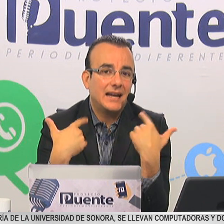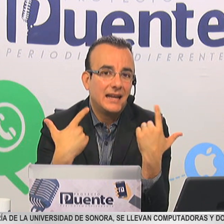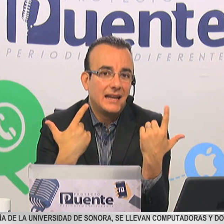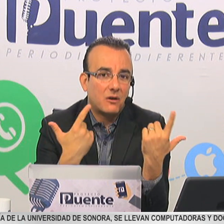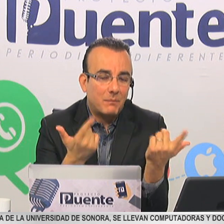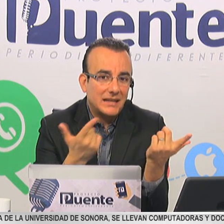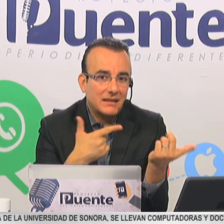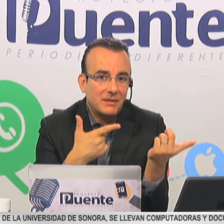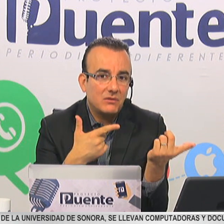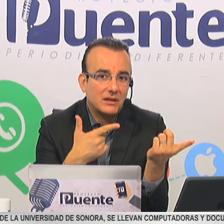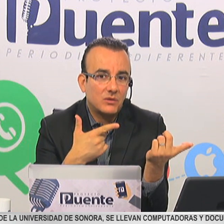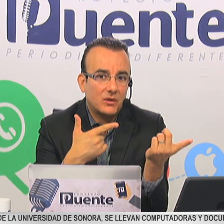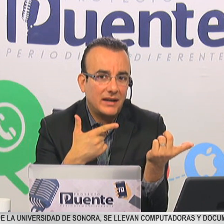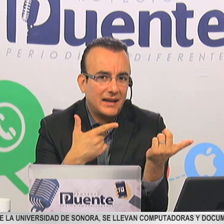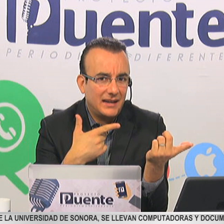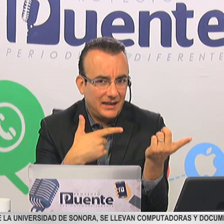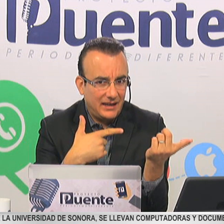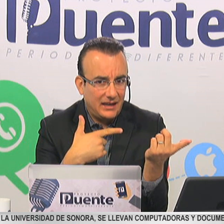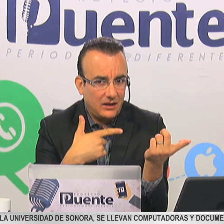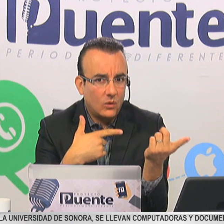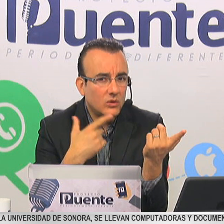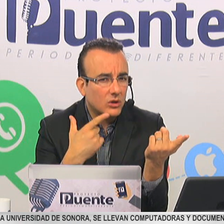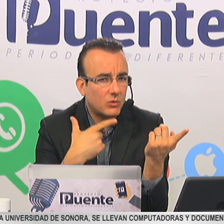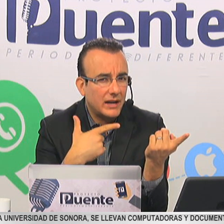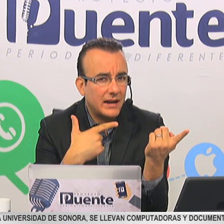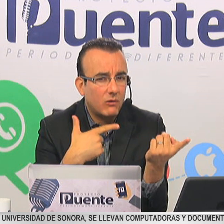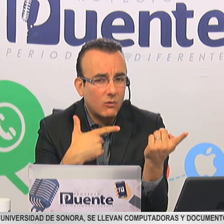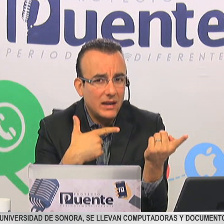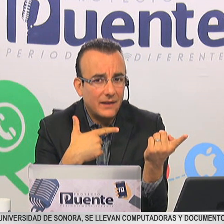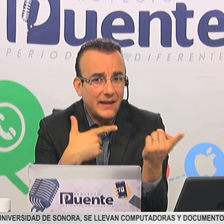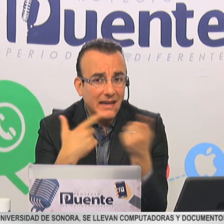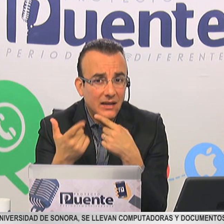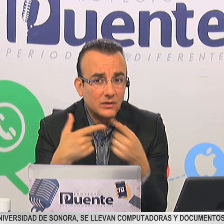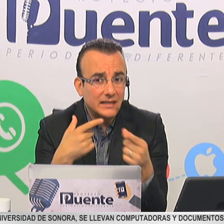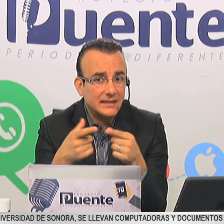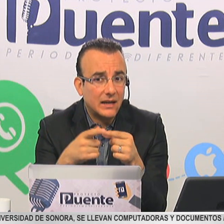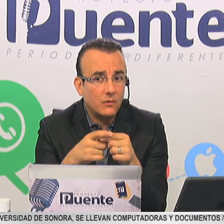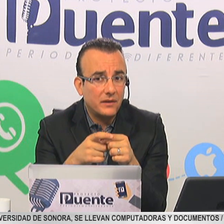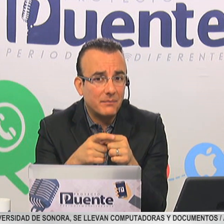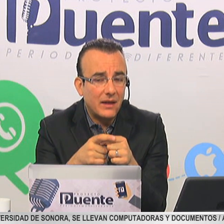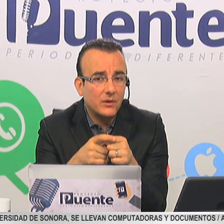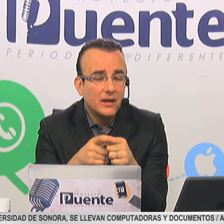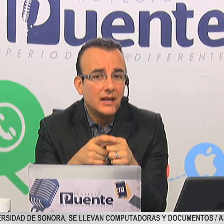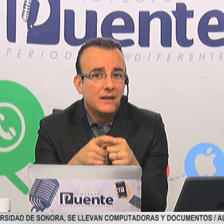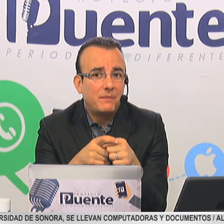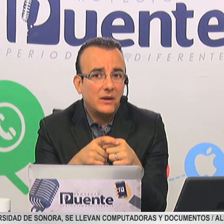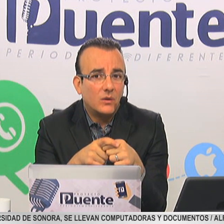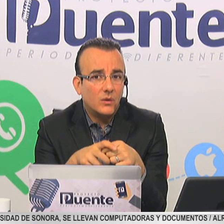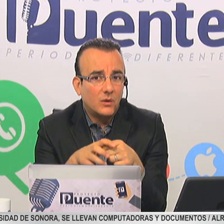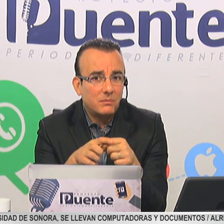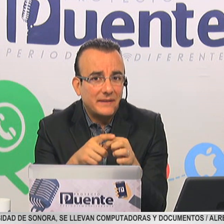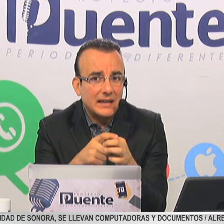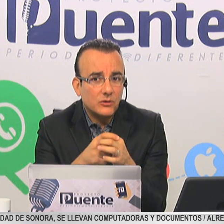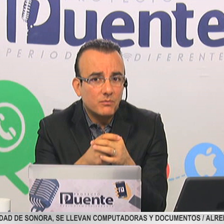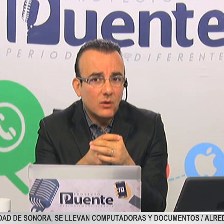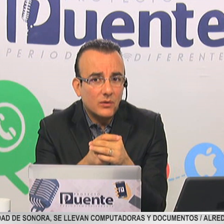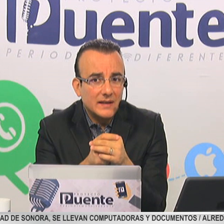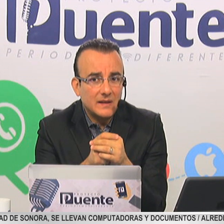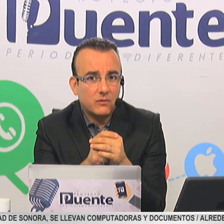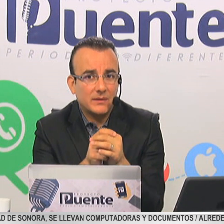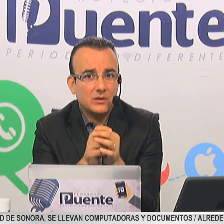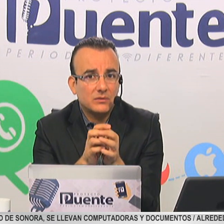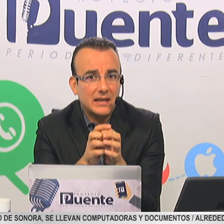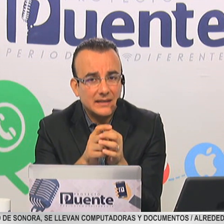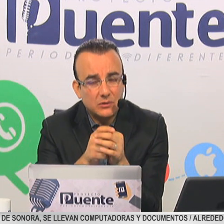era compadre también de Humberto Moreira, o uno de los Moreira en Coahuila. Nayeli, no sé si esté confirmado, pero platícanos un poco de